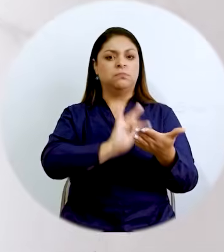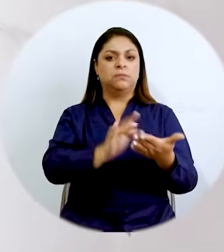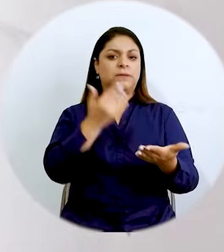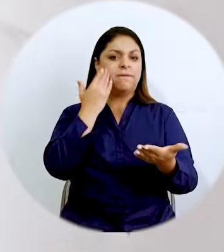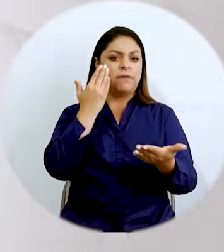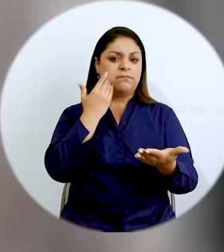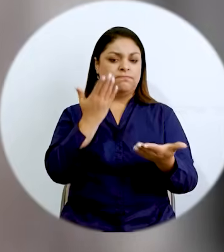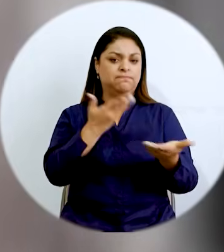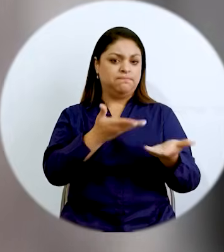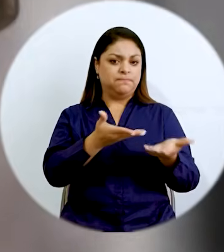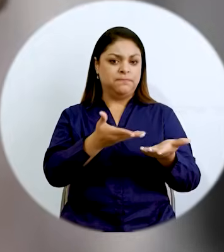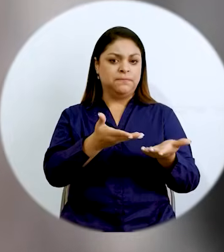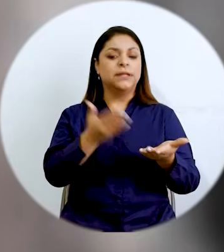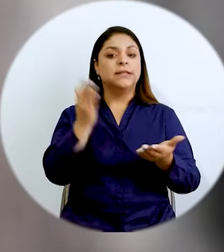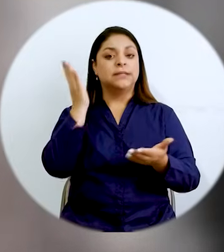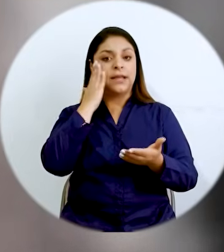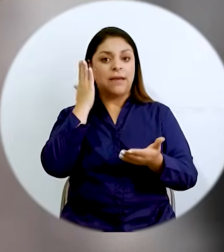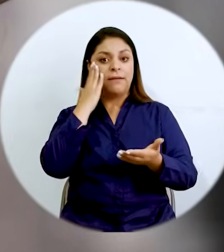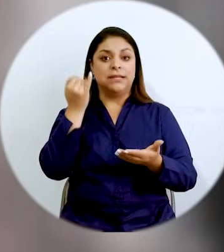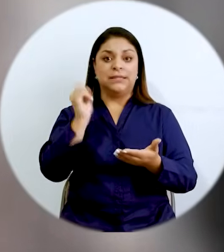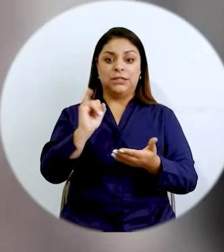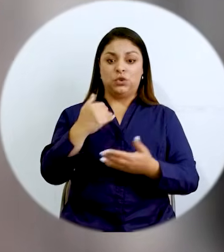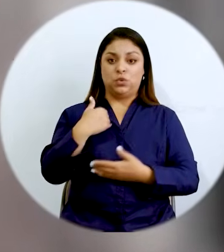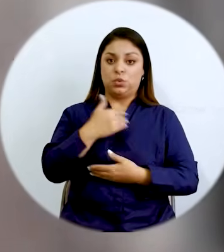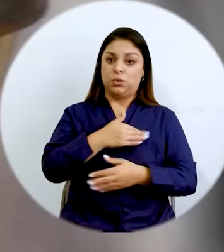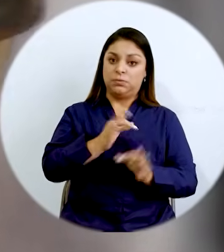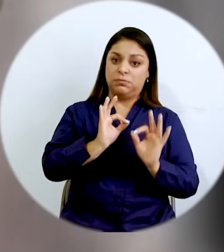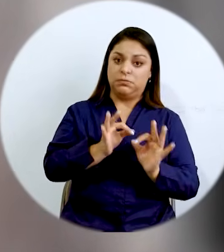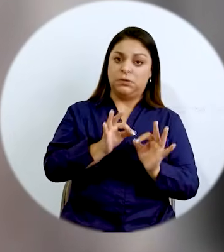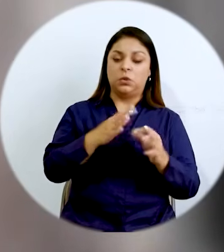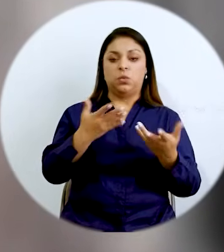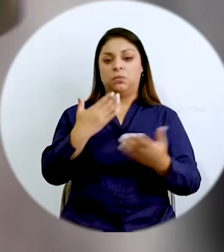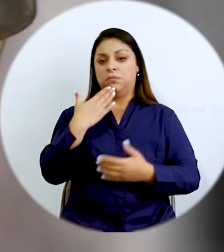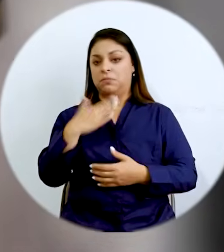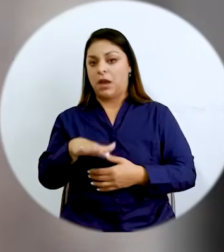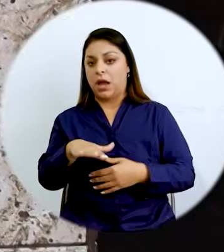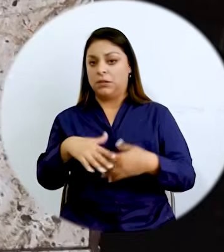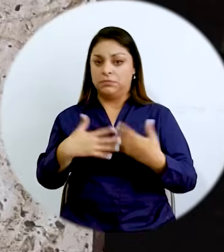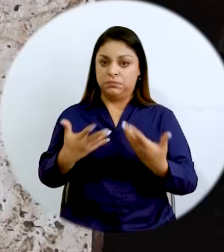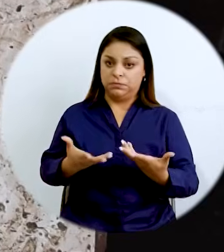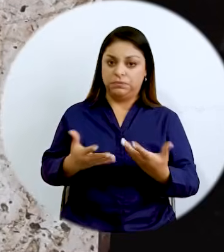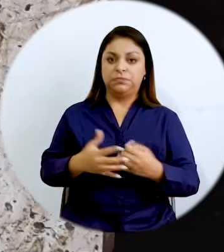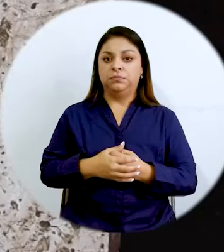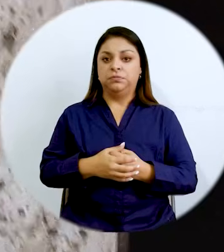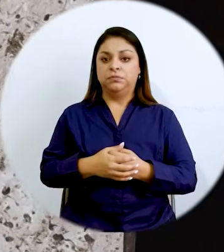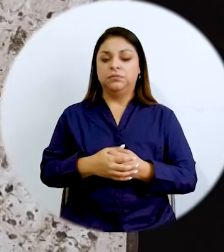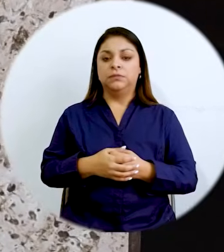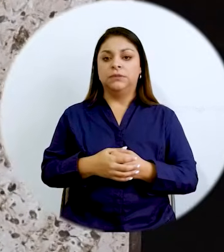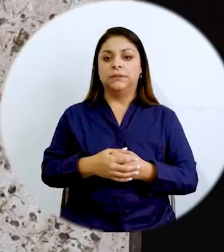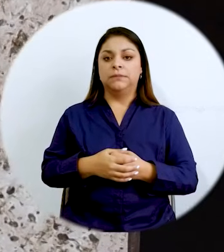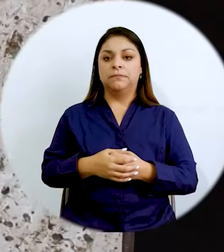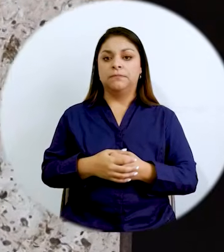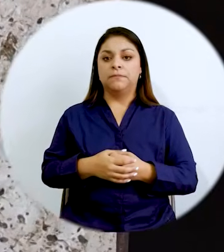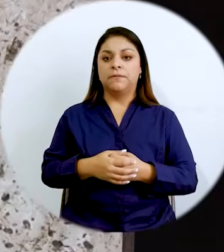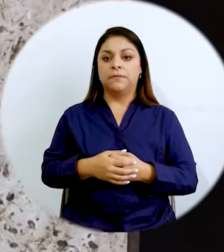tener la información a la mano y saber si lo estamos haciendo bien o lo estamos haciendo